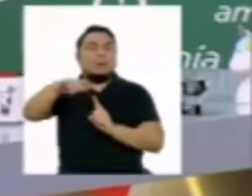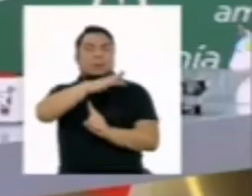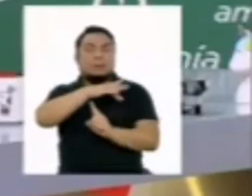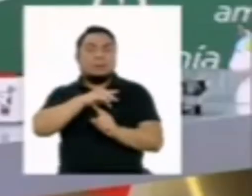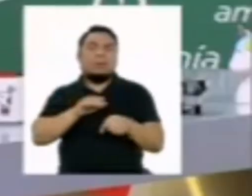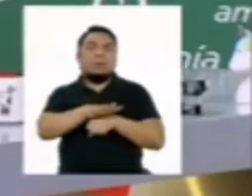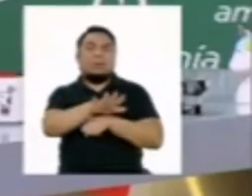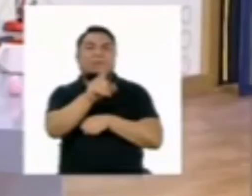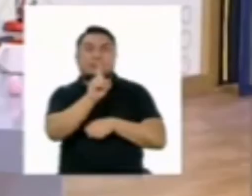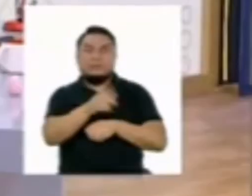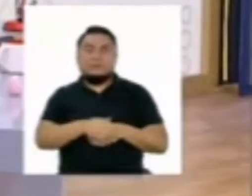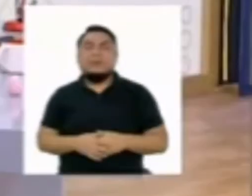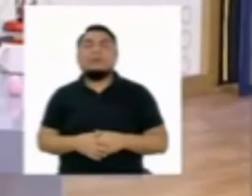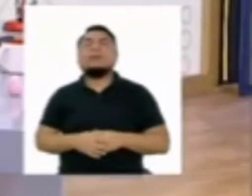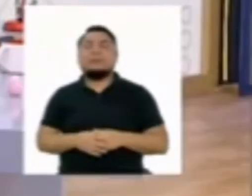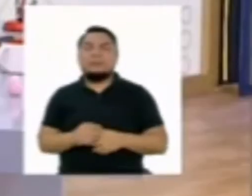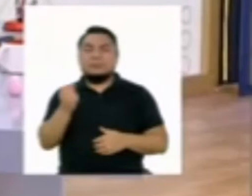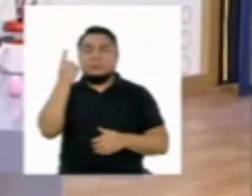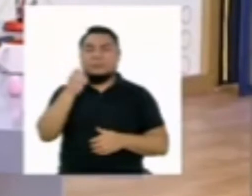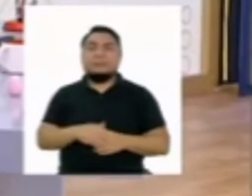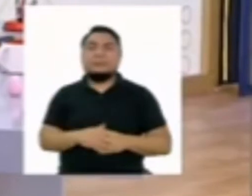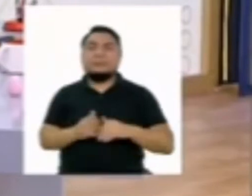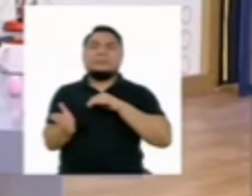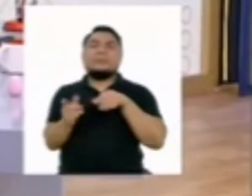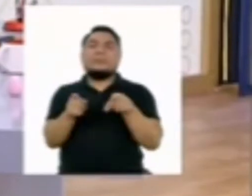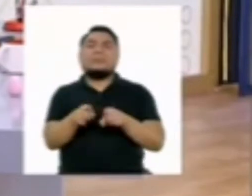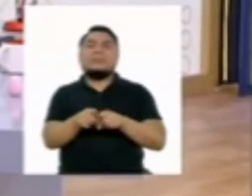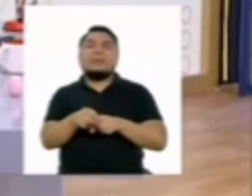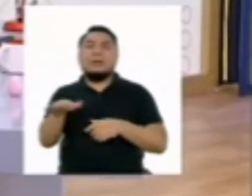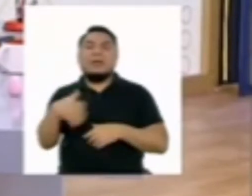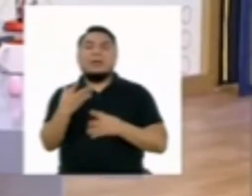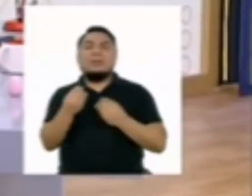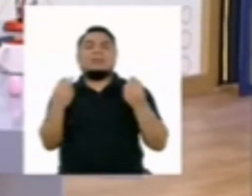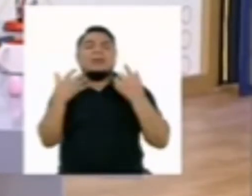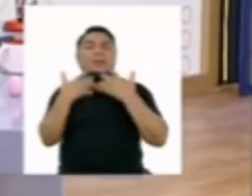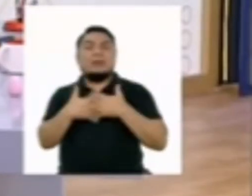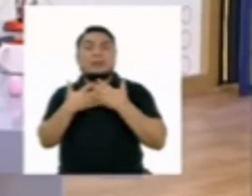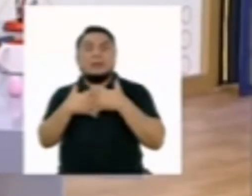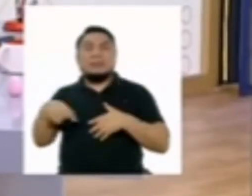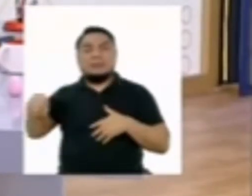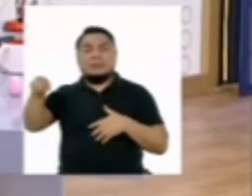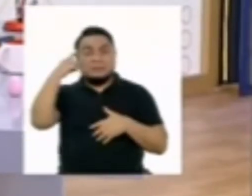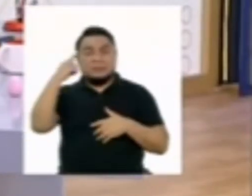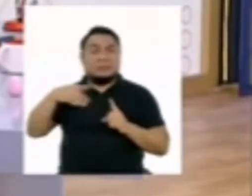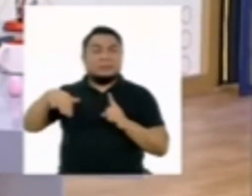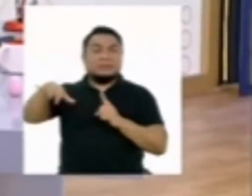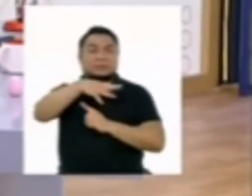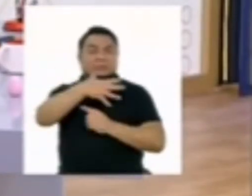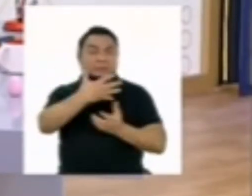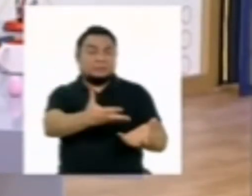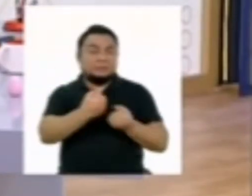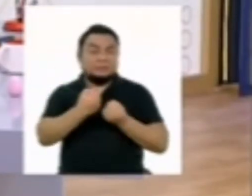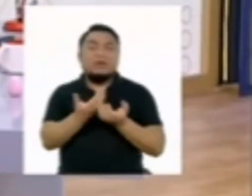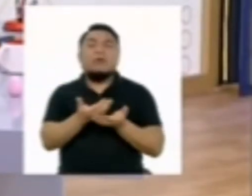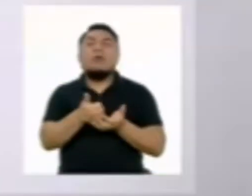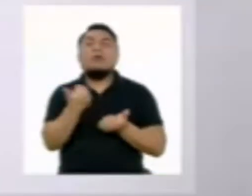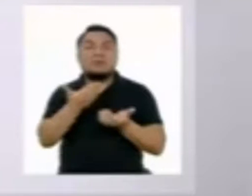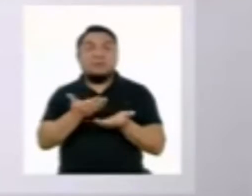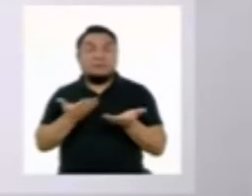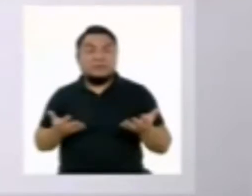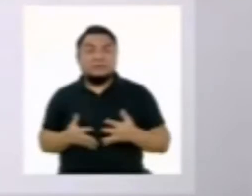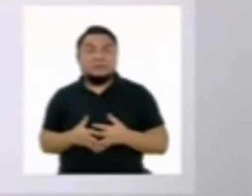ambiente. Entiendo. Por otro lado, también hay varias empresas que se sirven de la naturaleza para producir otras cosas,